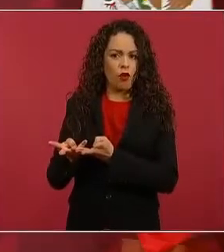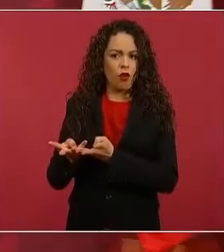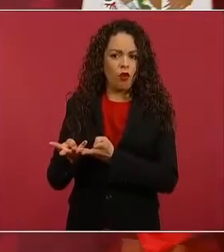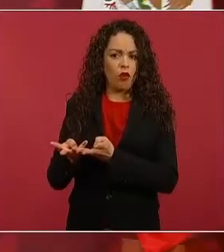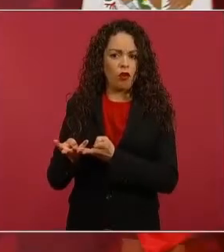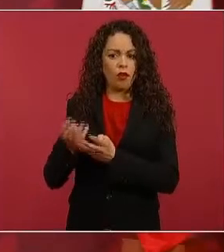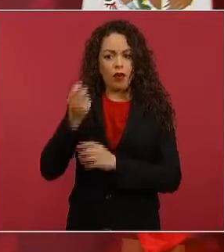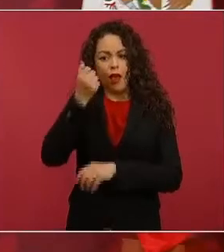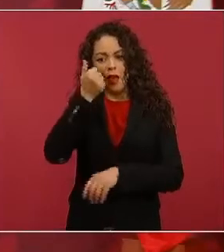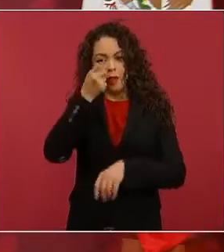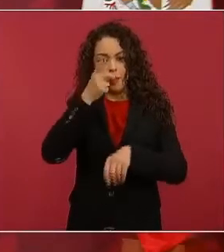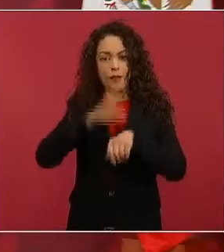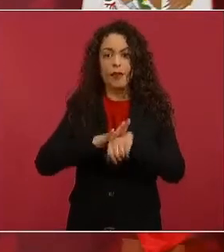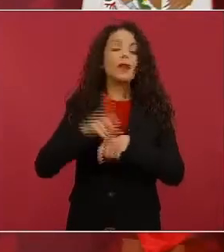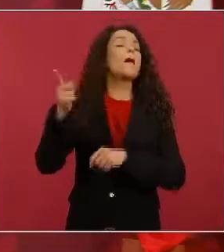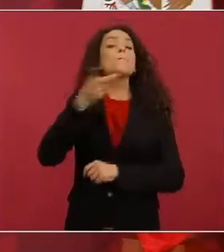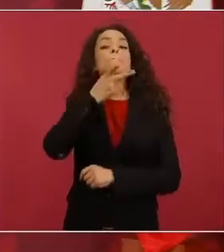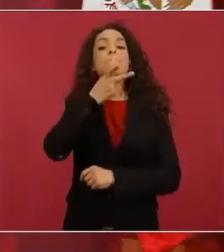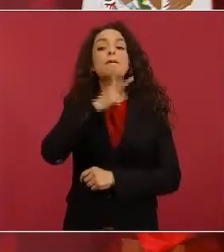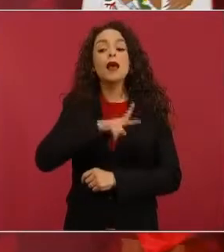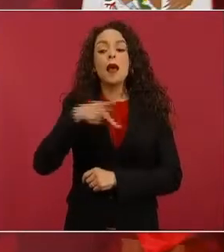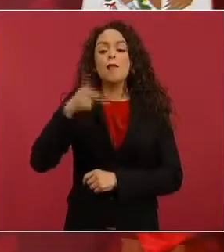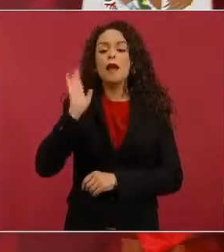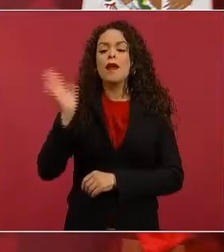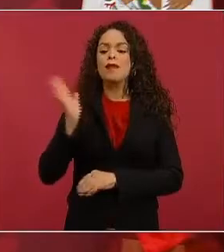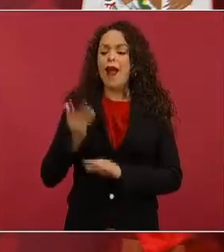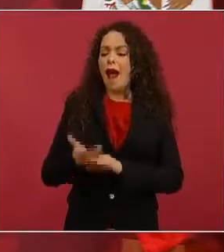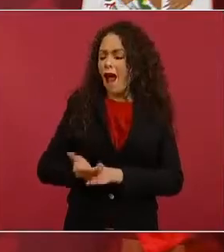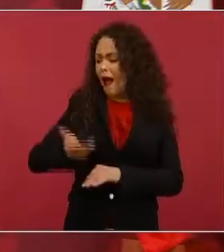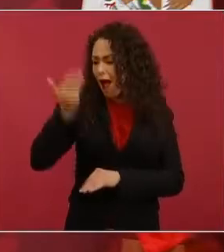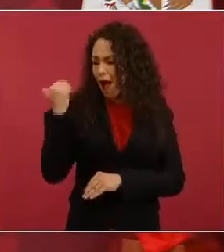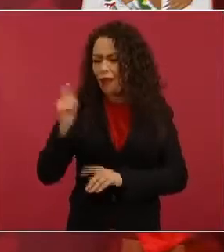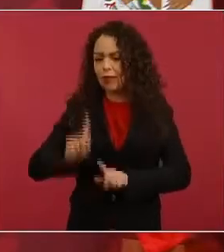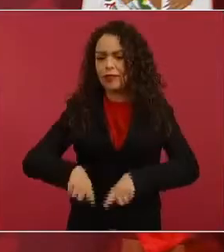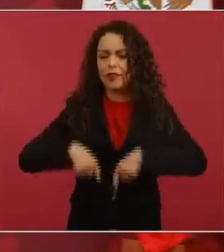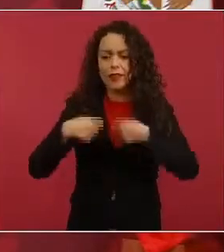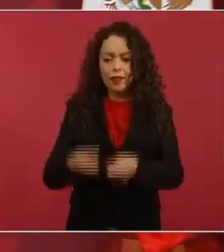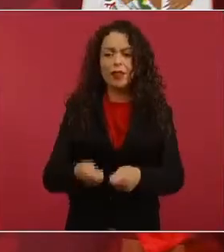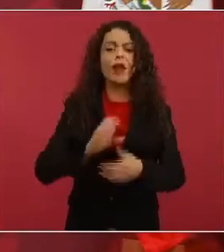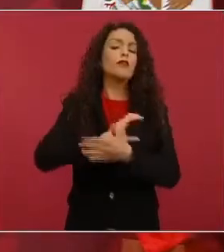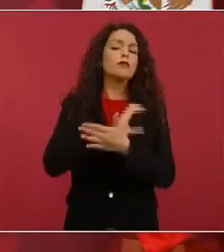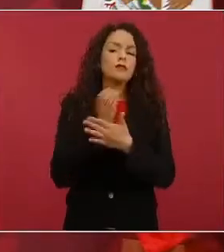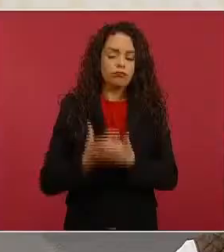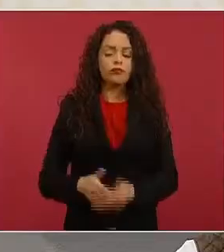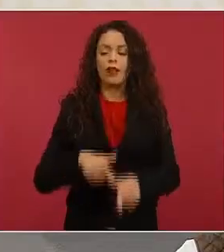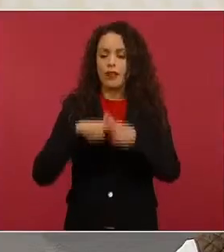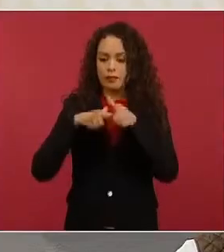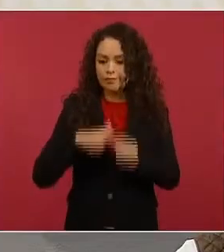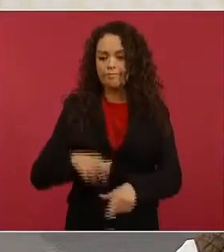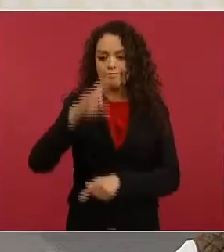de Administración de Pemex, pero además ya existe la concesión y se está respetando.